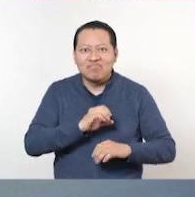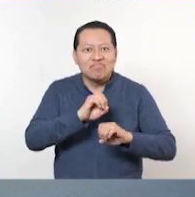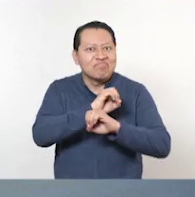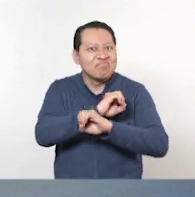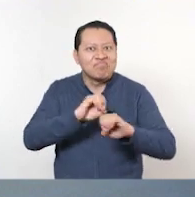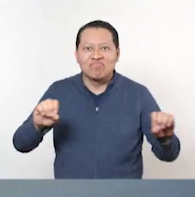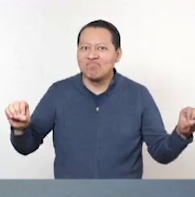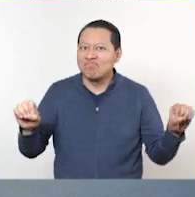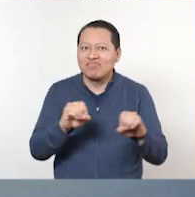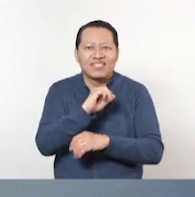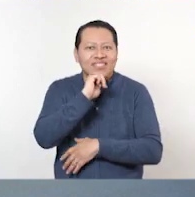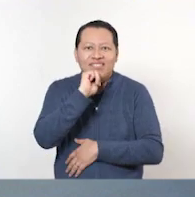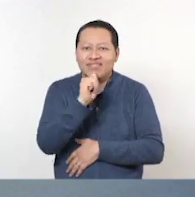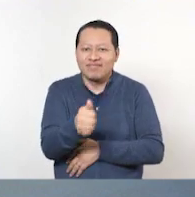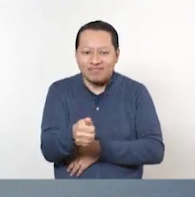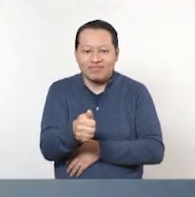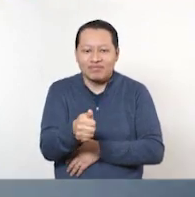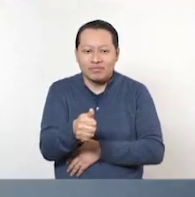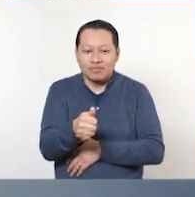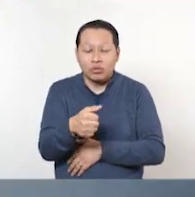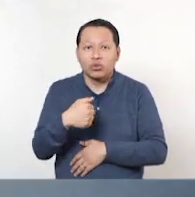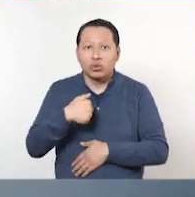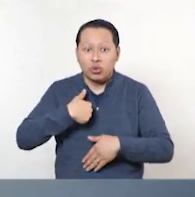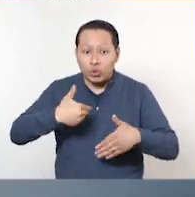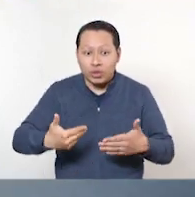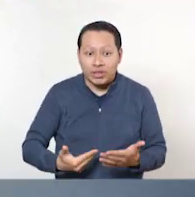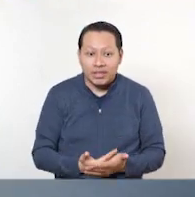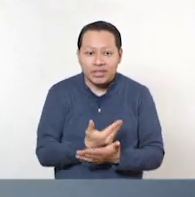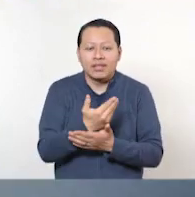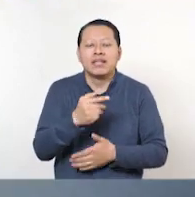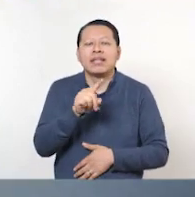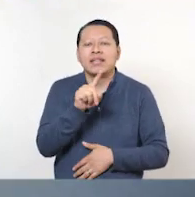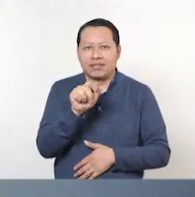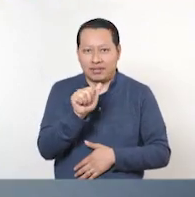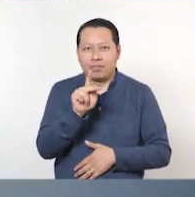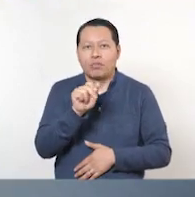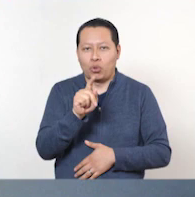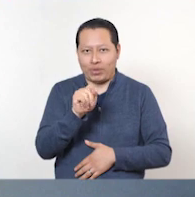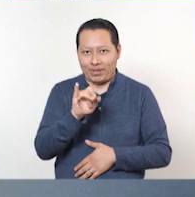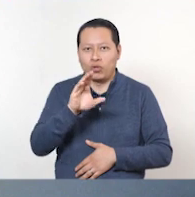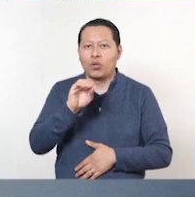Nadichastia, Kiganadia, Dichasanga Gulenia,